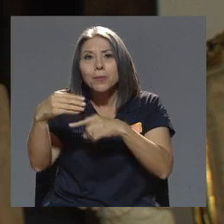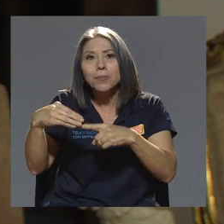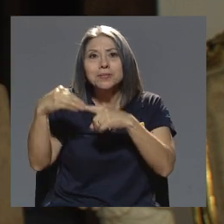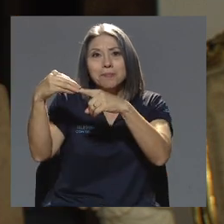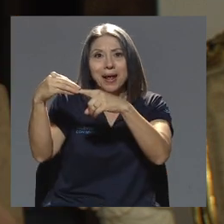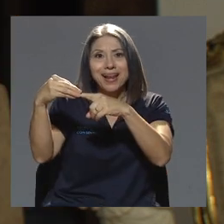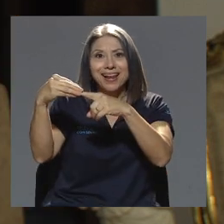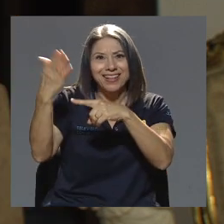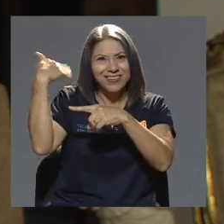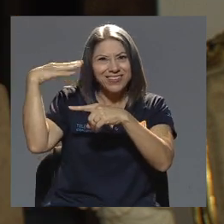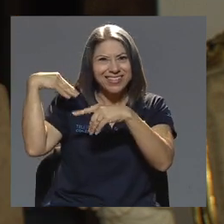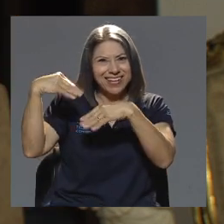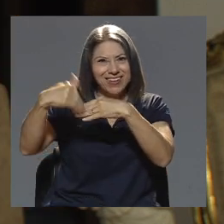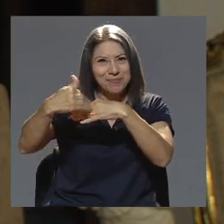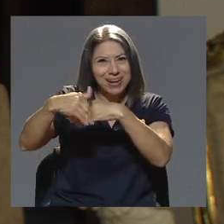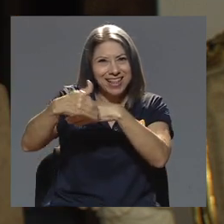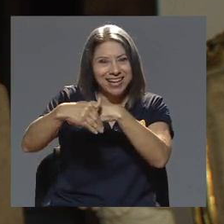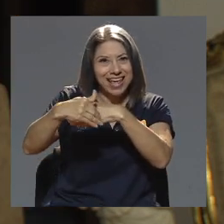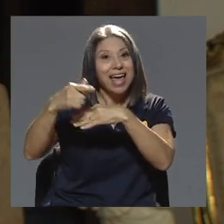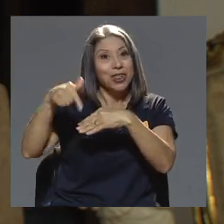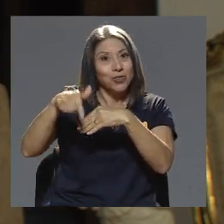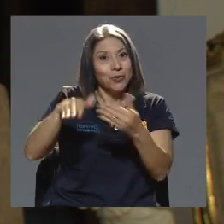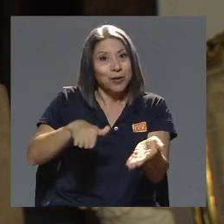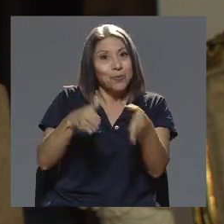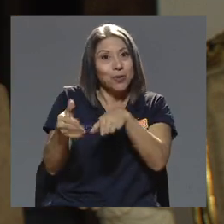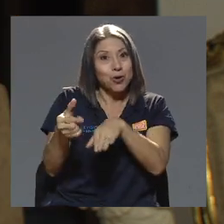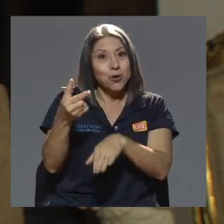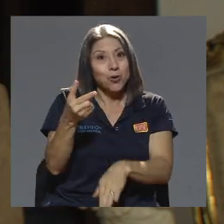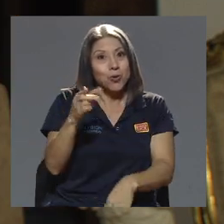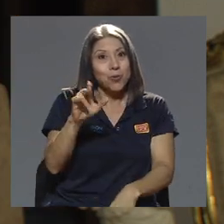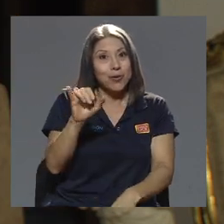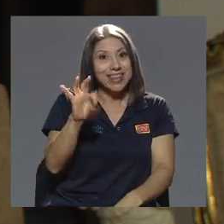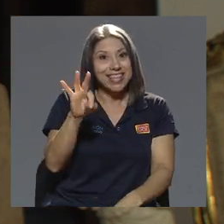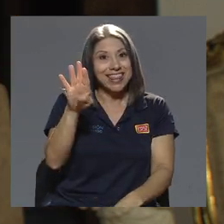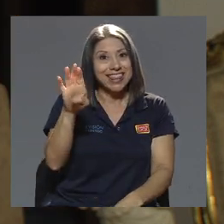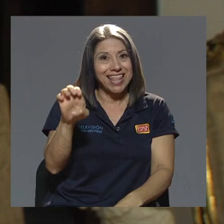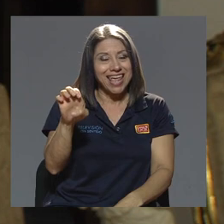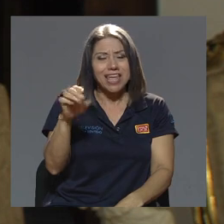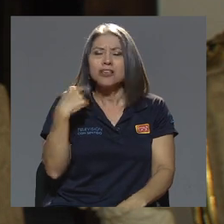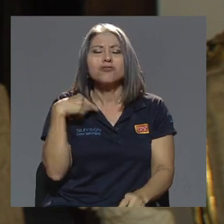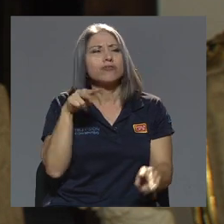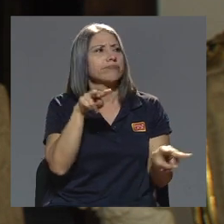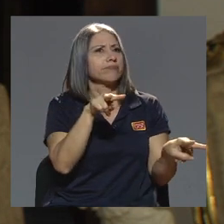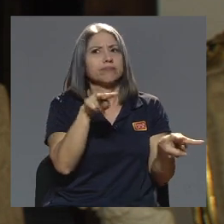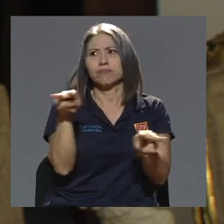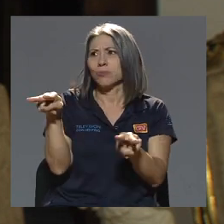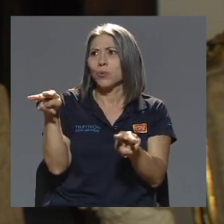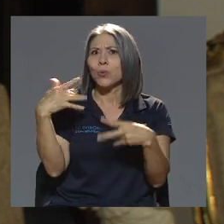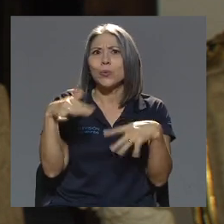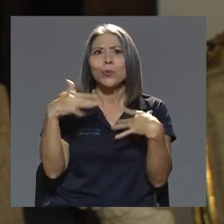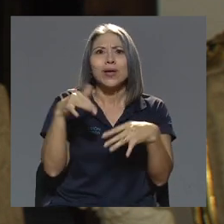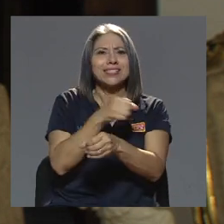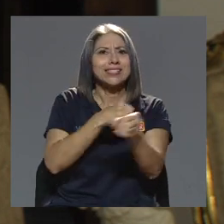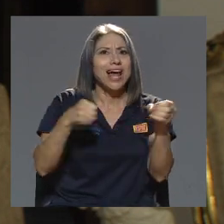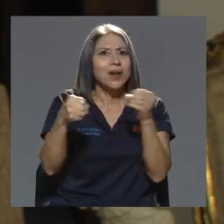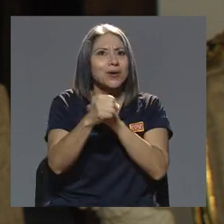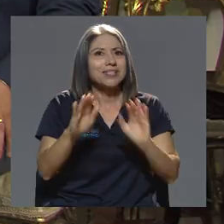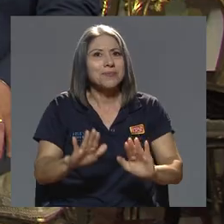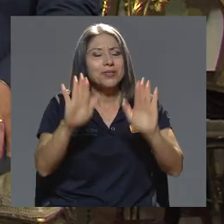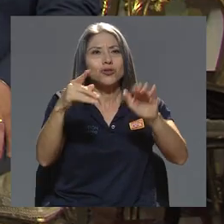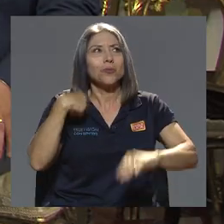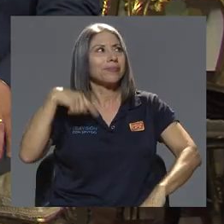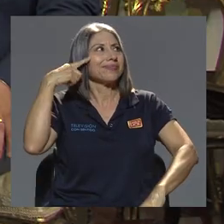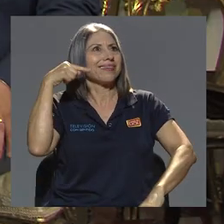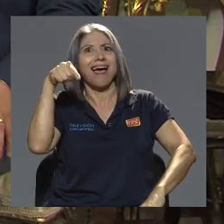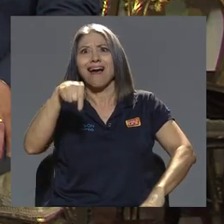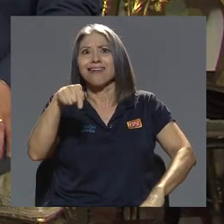Huitite, porque ahí decía que había muerto Huitite, y me cuento aquellos salones espectaculares. Y digo yo, aquí cabe una galería. Y